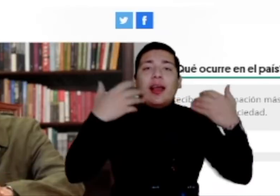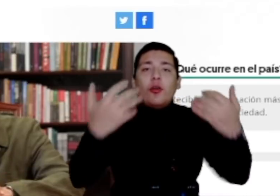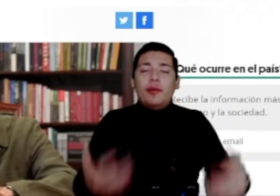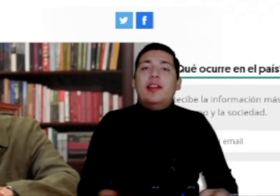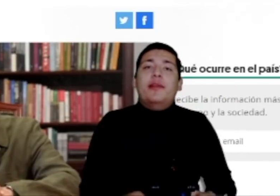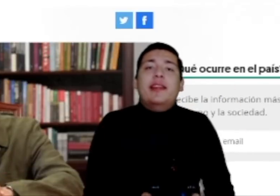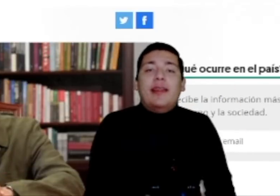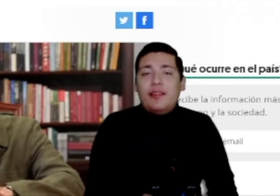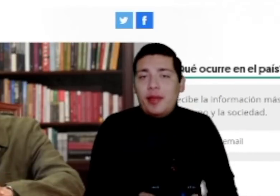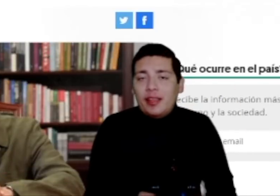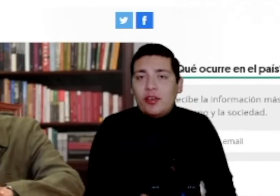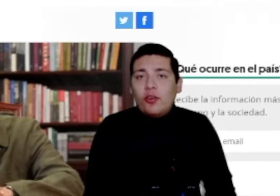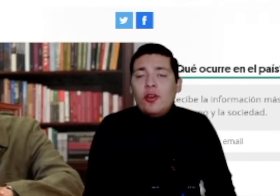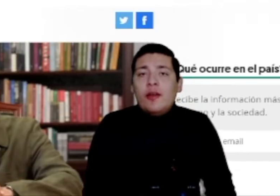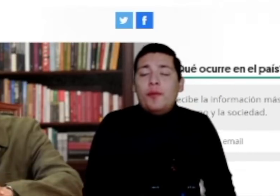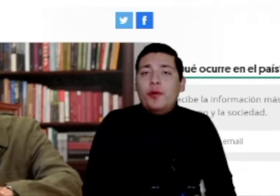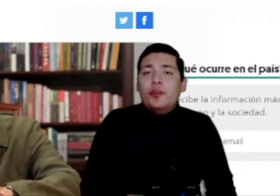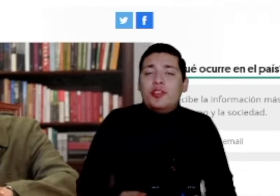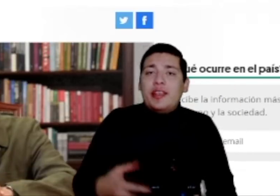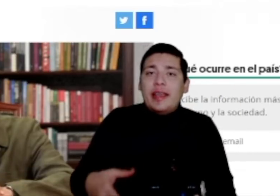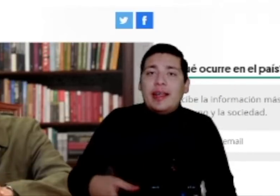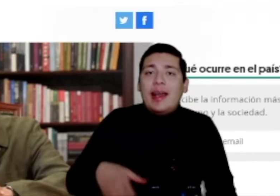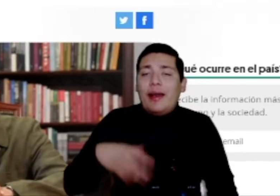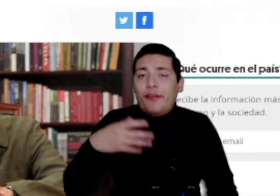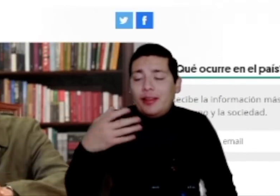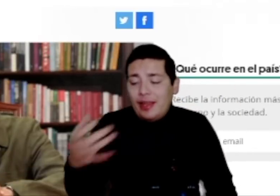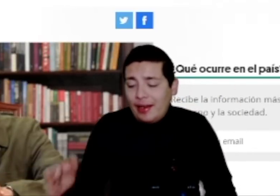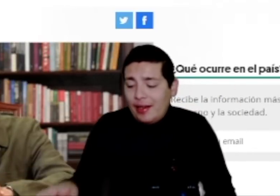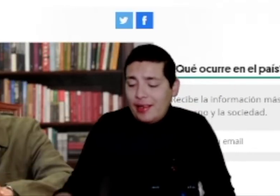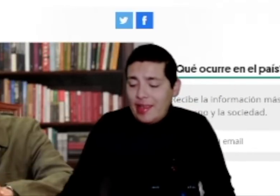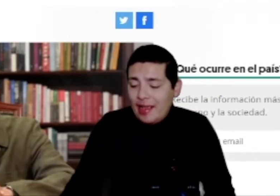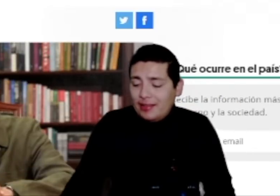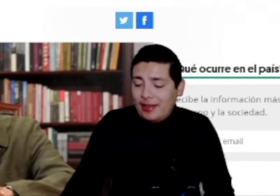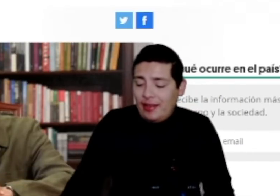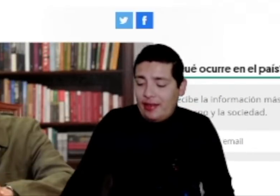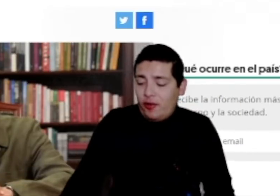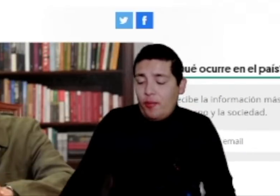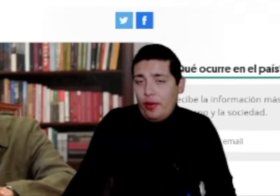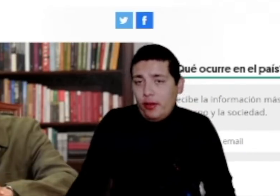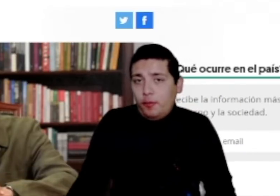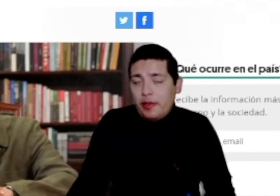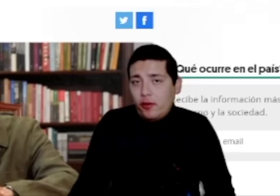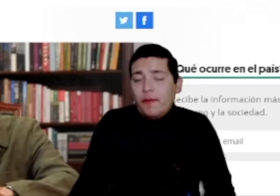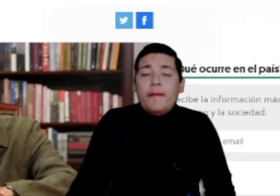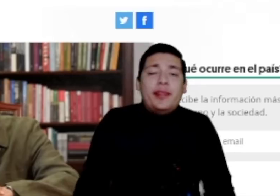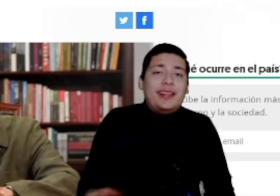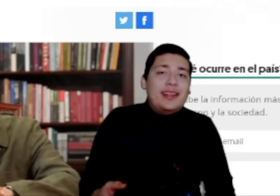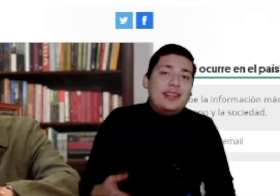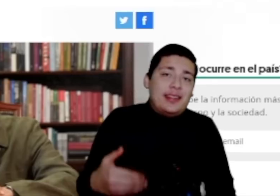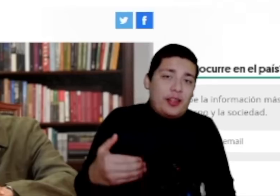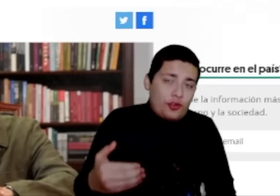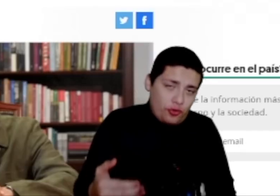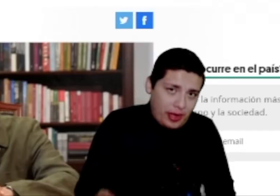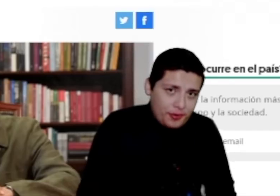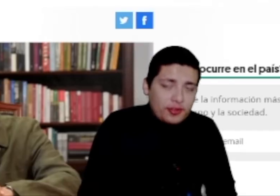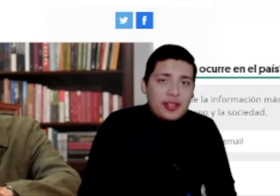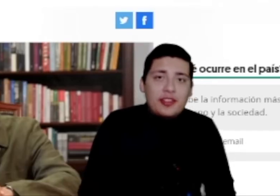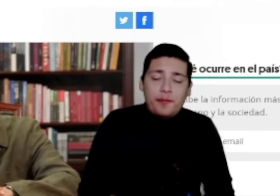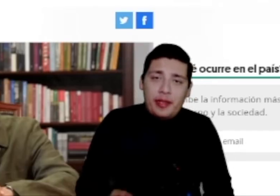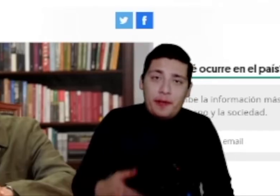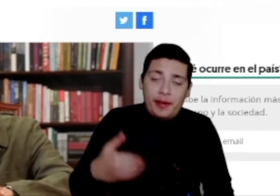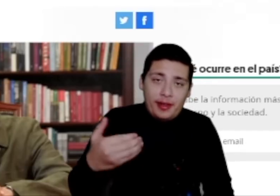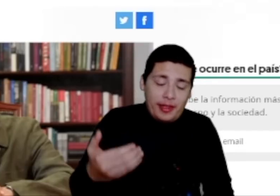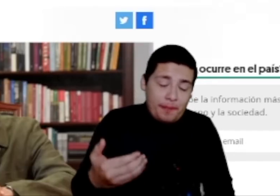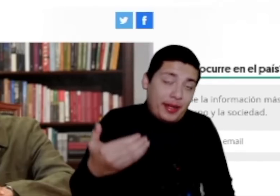siga la gobernabilidad en México por si llega a faltar él. Y es que, como él explicó, ya tiene 68 años,